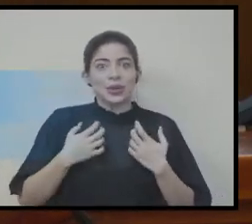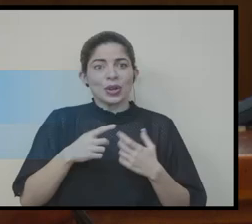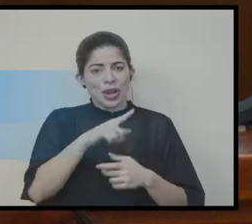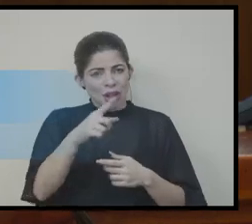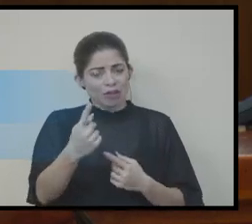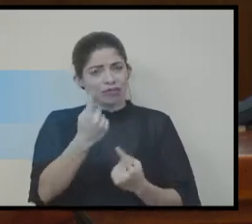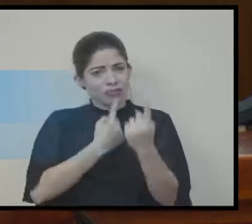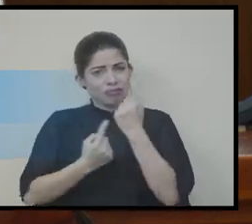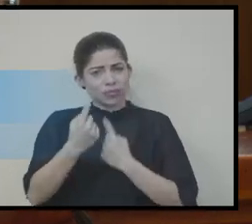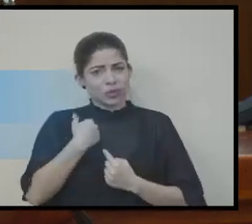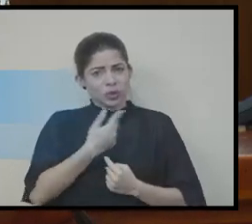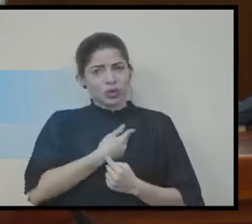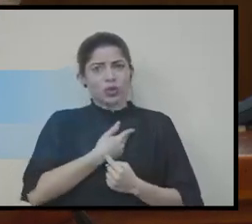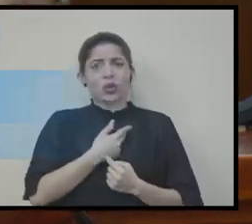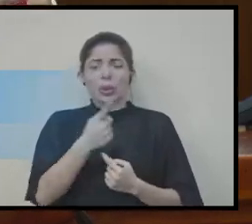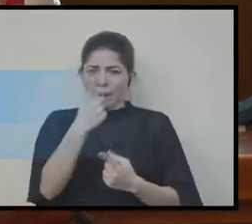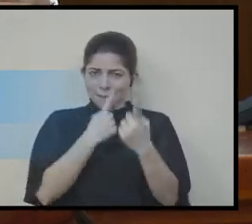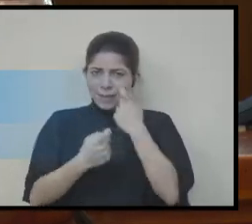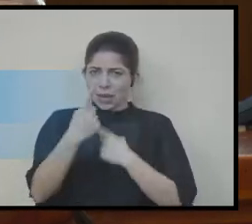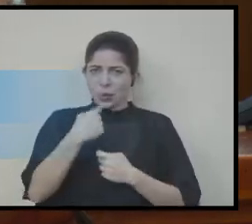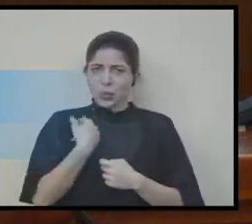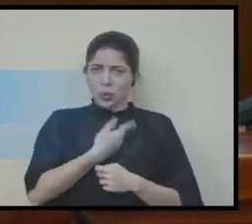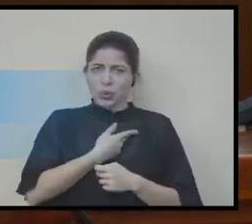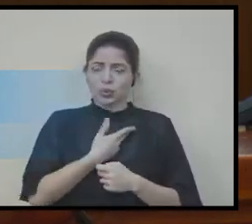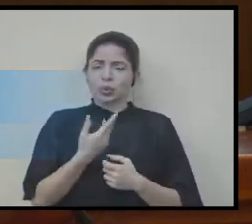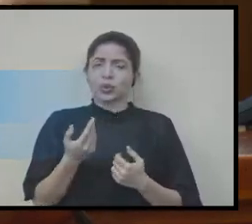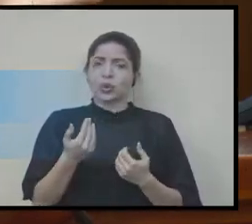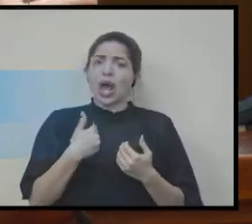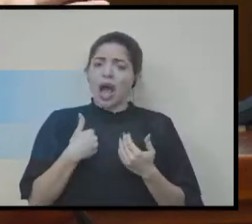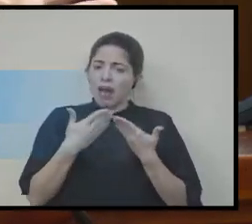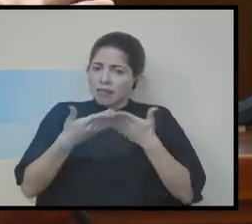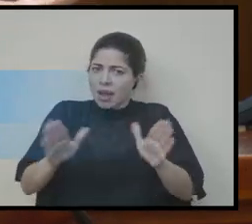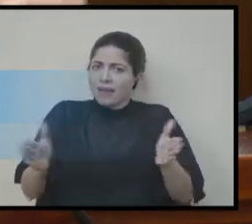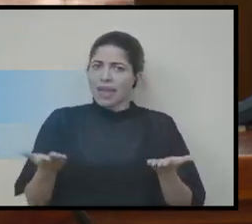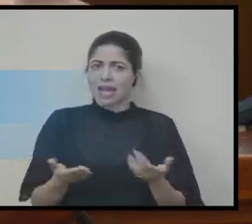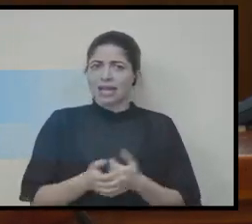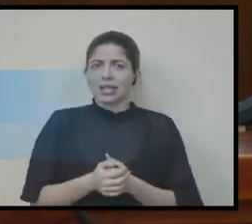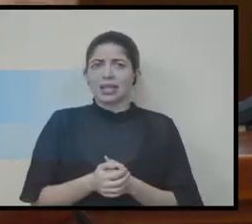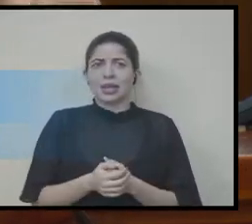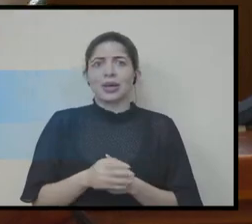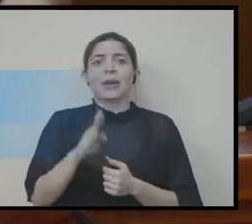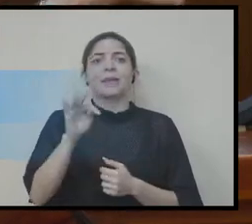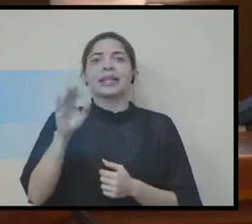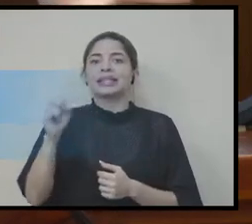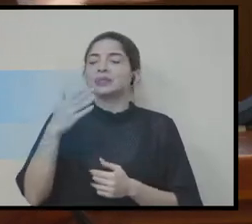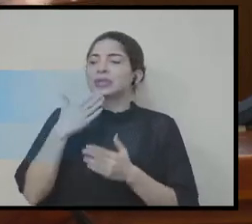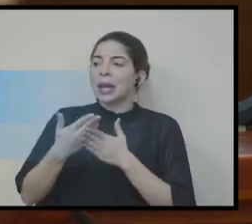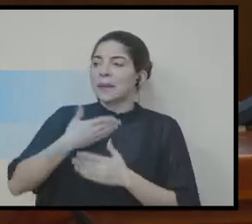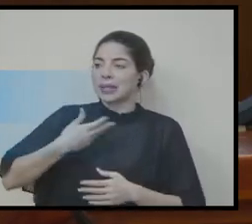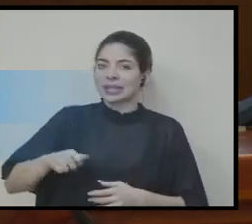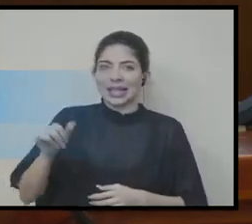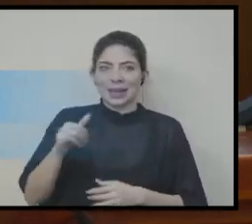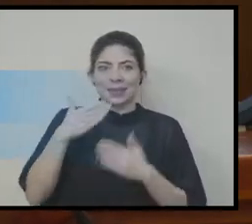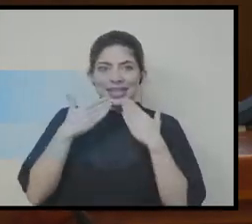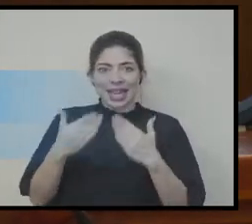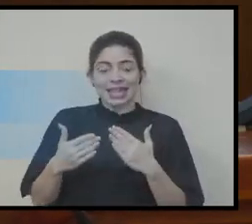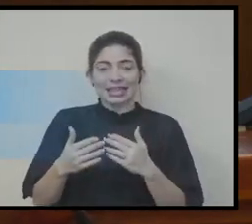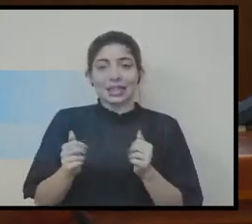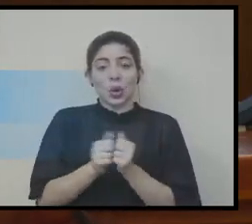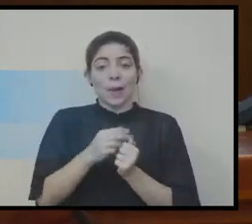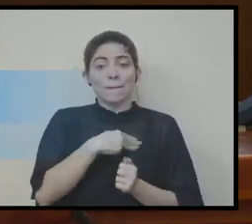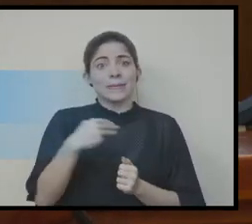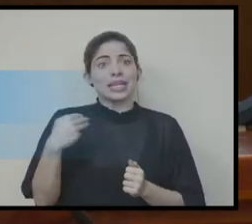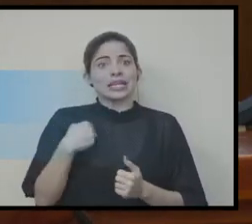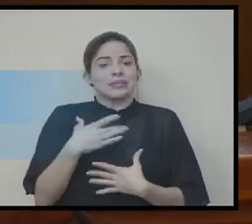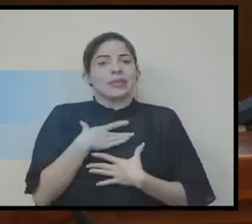nos acerquen, que nos pregunten, que tengan puertas abiertas. Así, Betsy, muchas gracias, al presidente también, con un ministerio